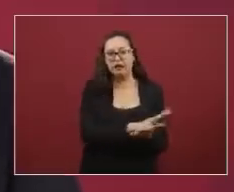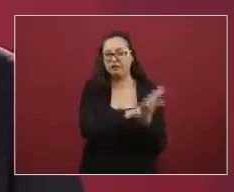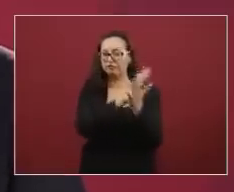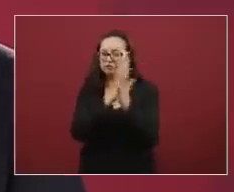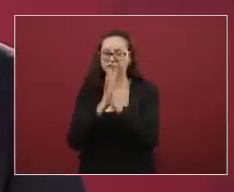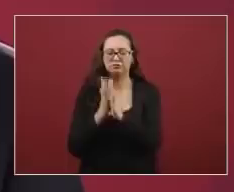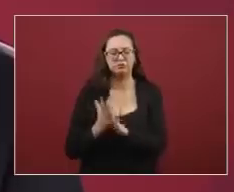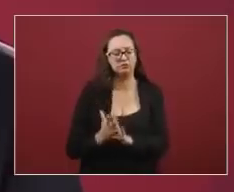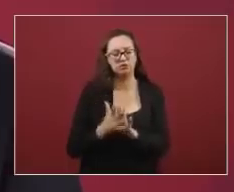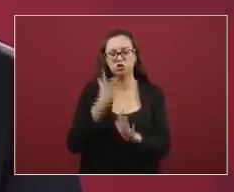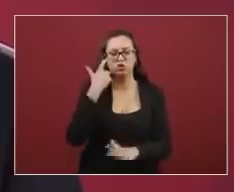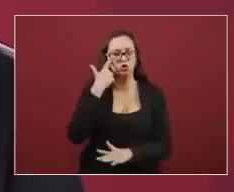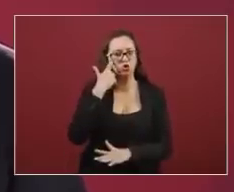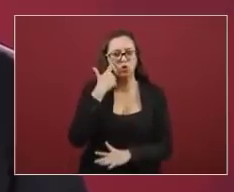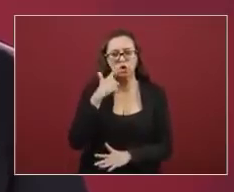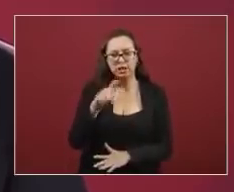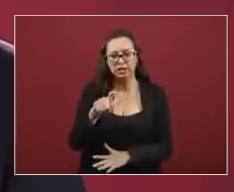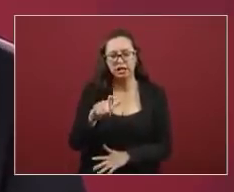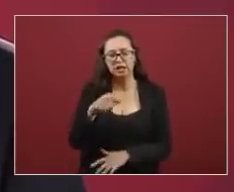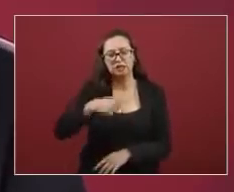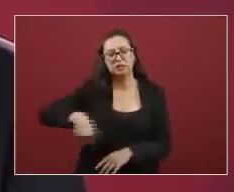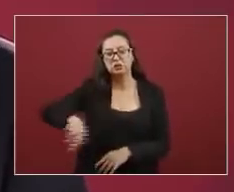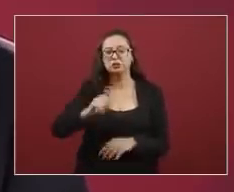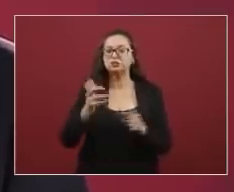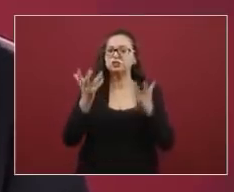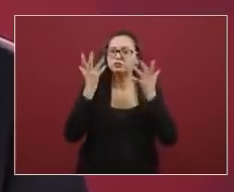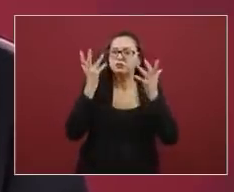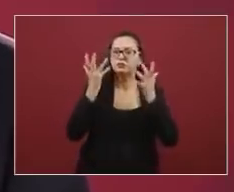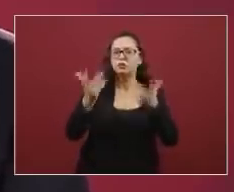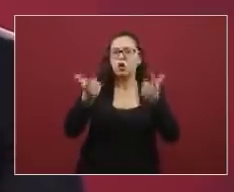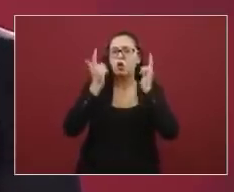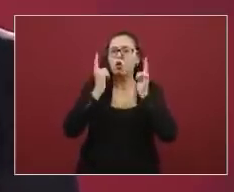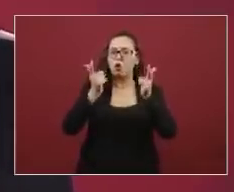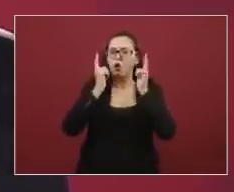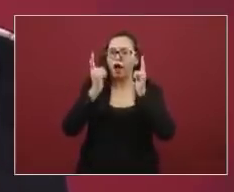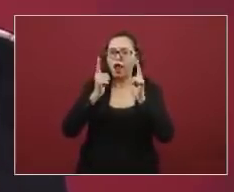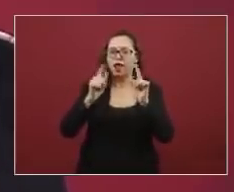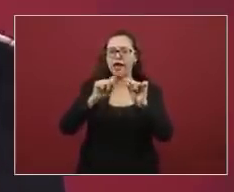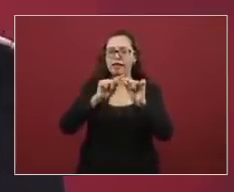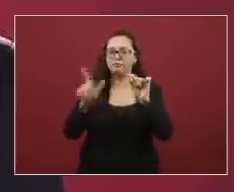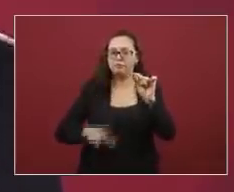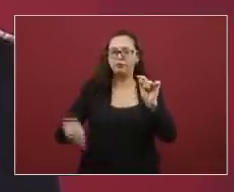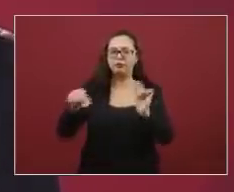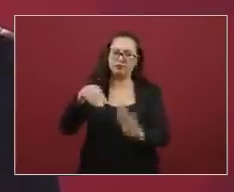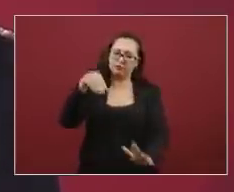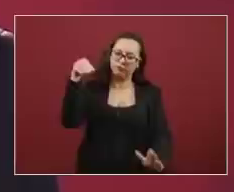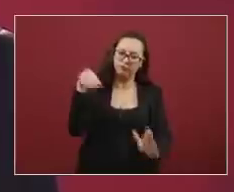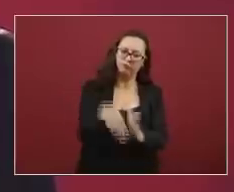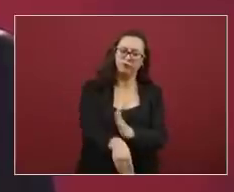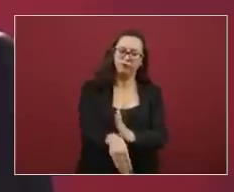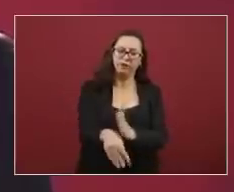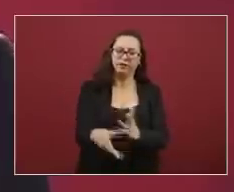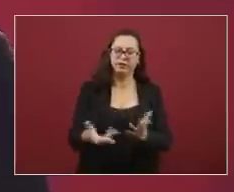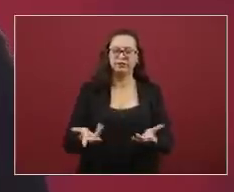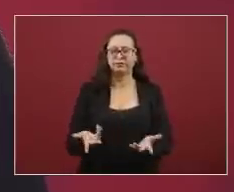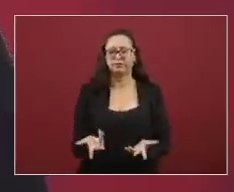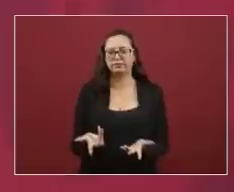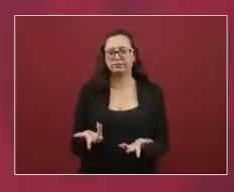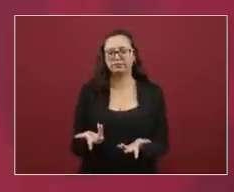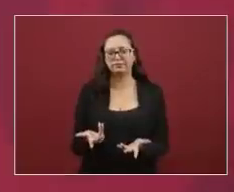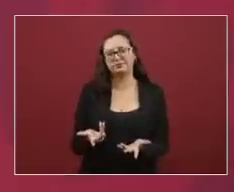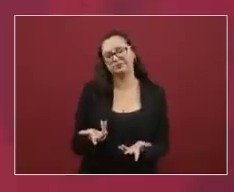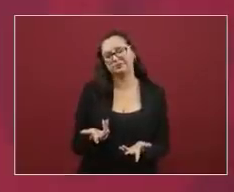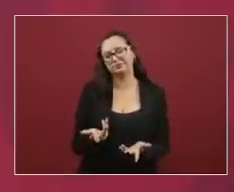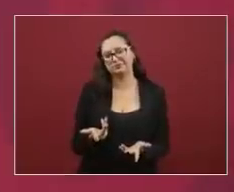apuestan a que fracasemos. En el caso de los que se presentan